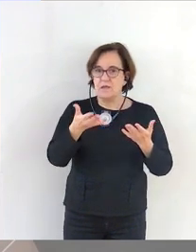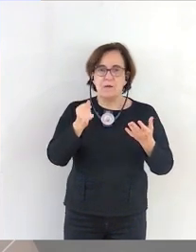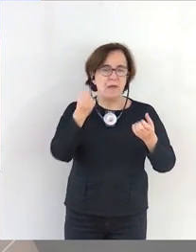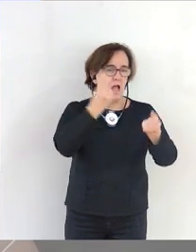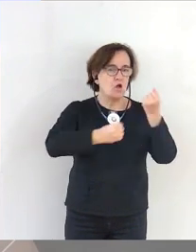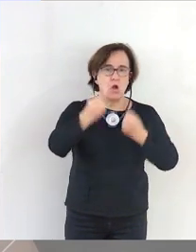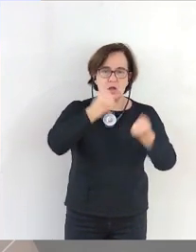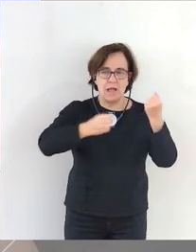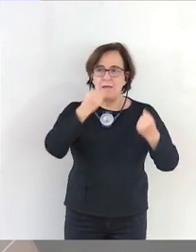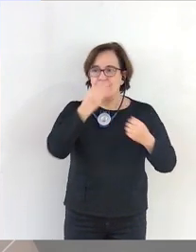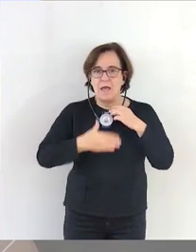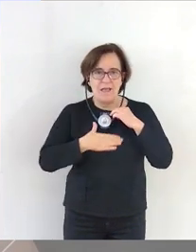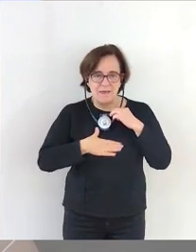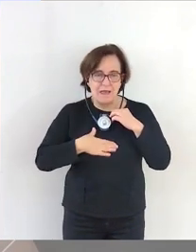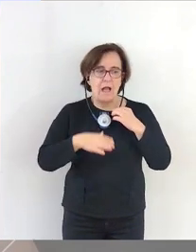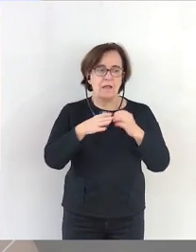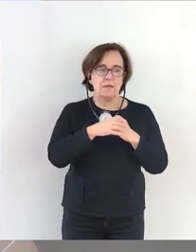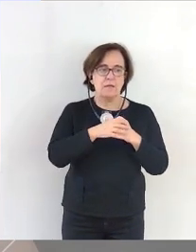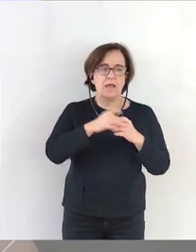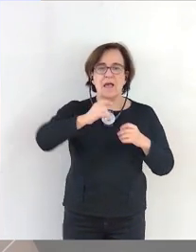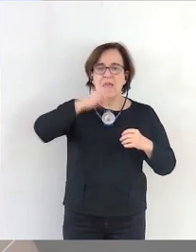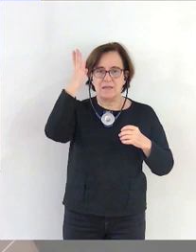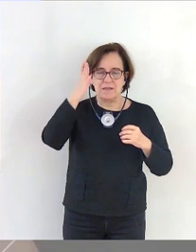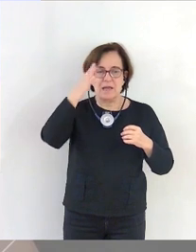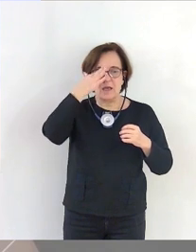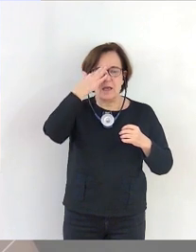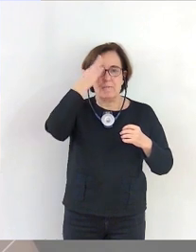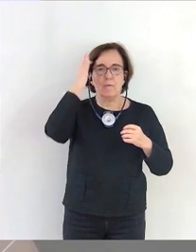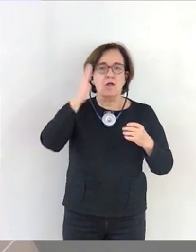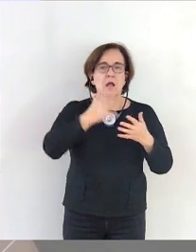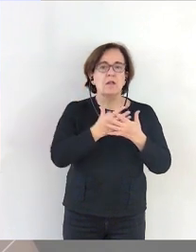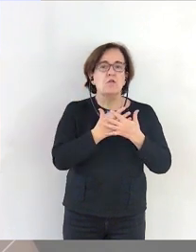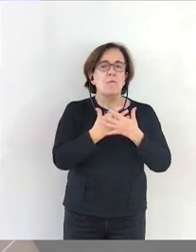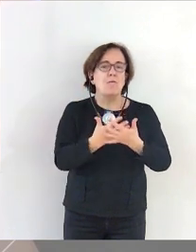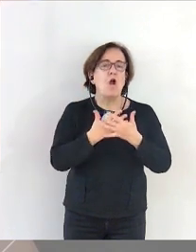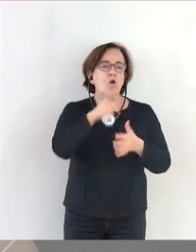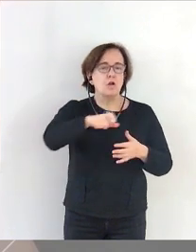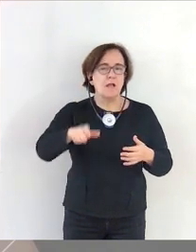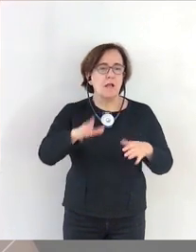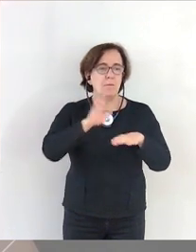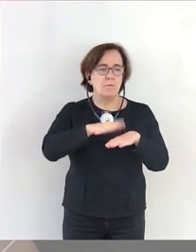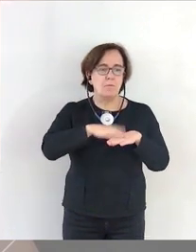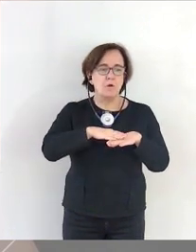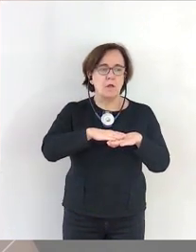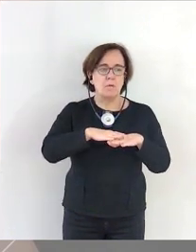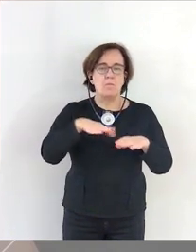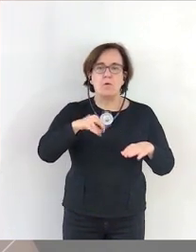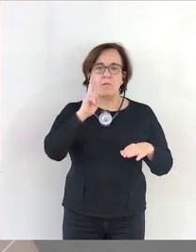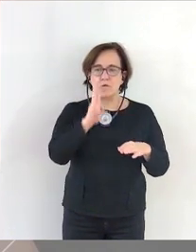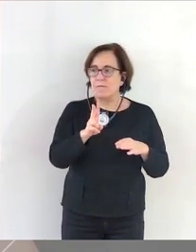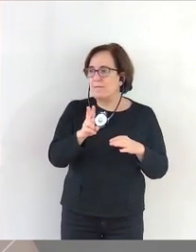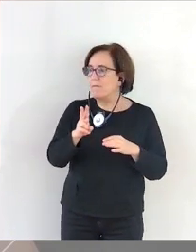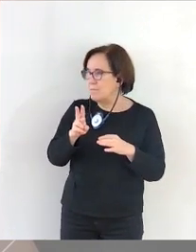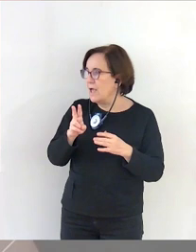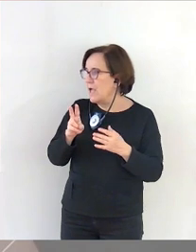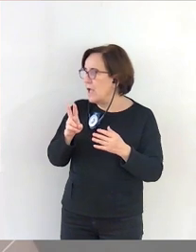del bienestar es la idea de voluntariado porque aquí lo que podemos ver Es